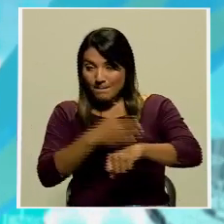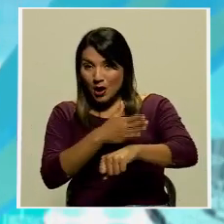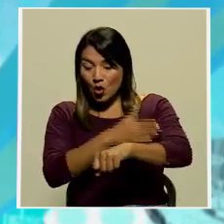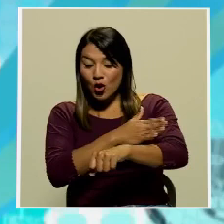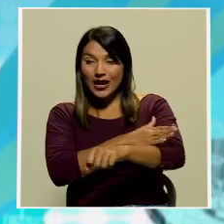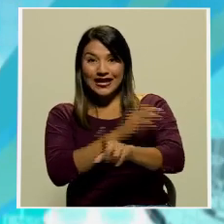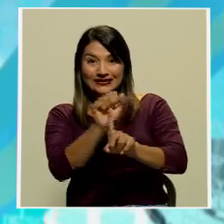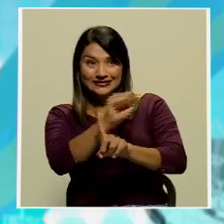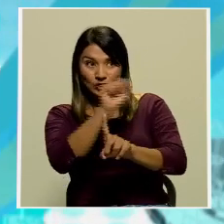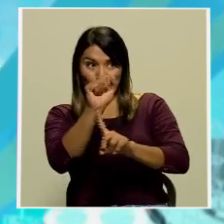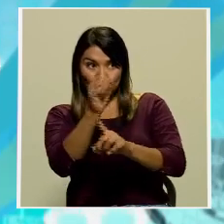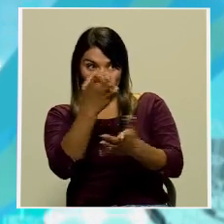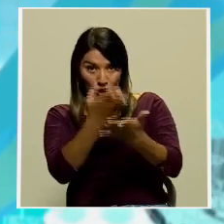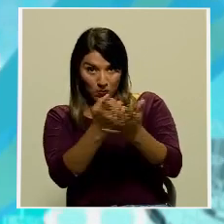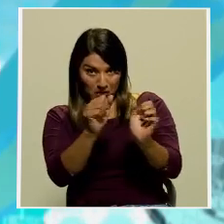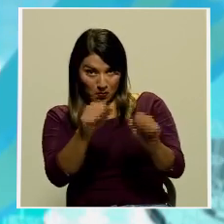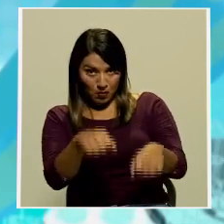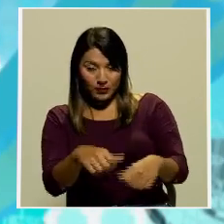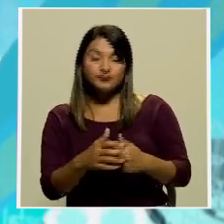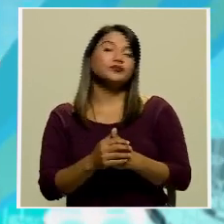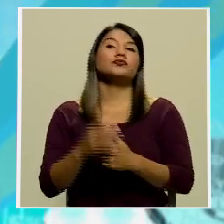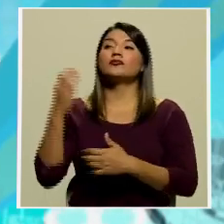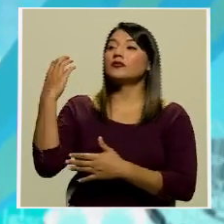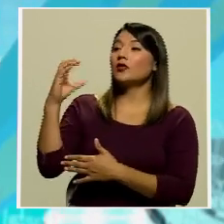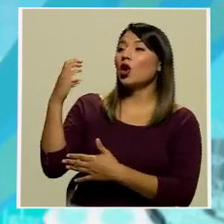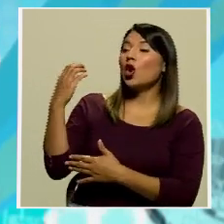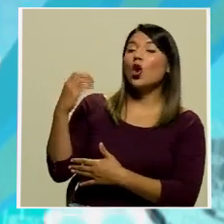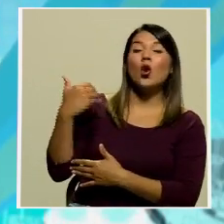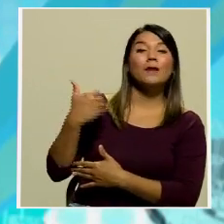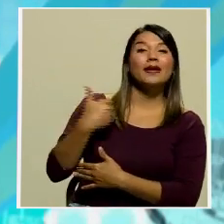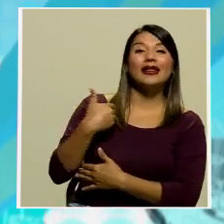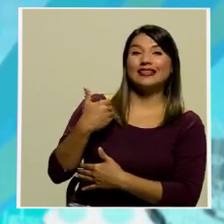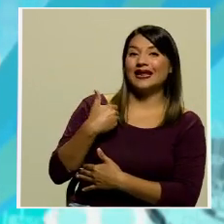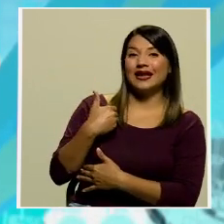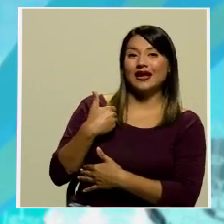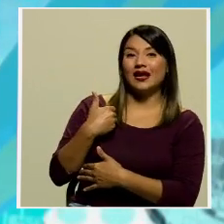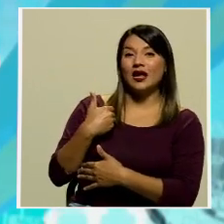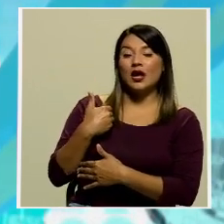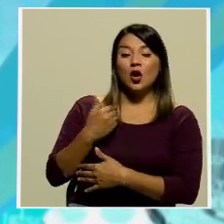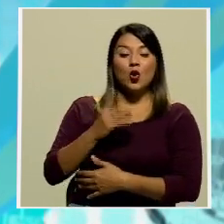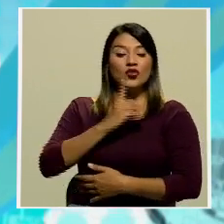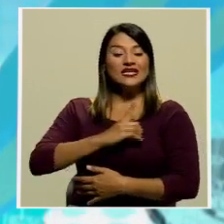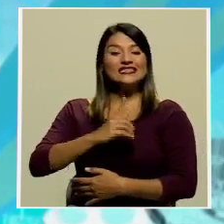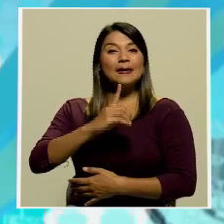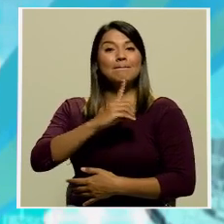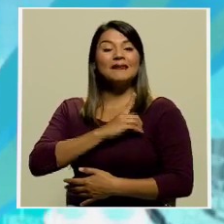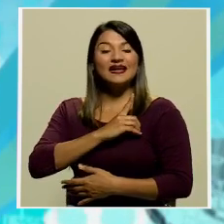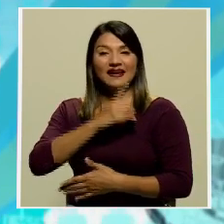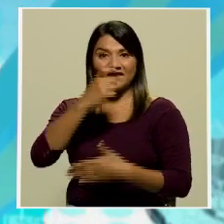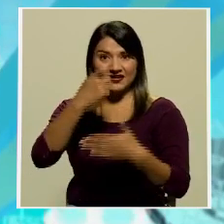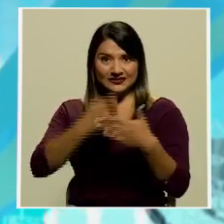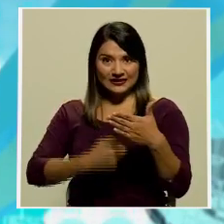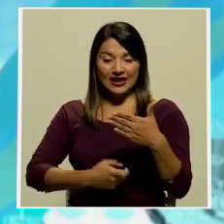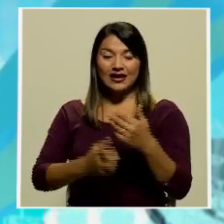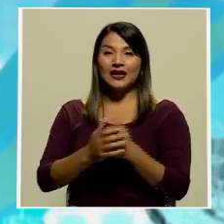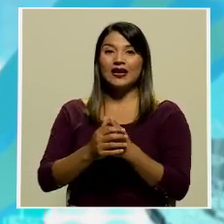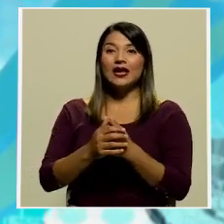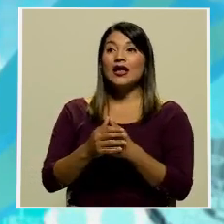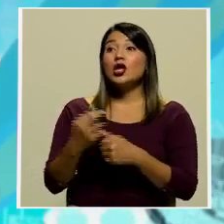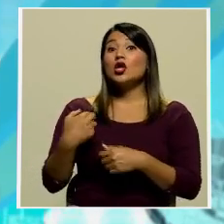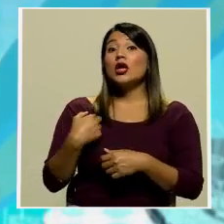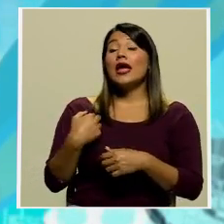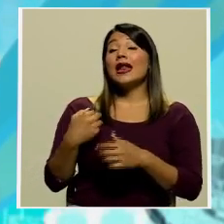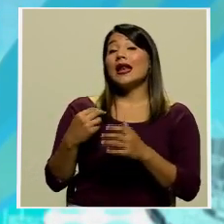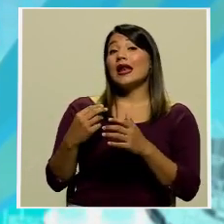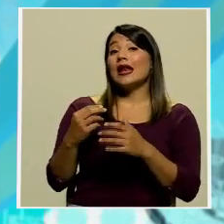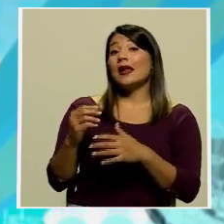Pues Colombia tiene una tradición de disciplina fiscal, que justamente el modelo de crédito que nos acaba de dar el